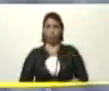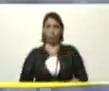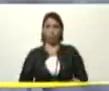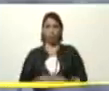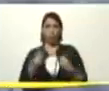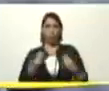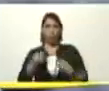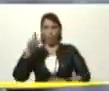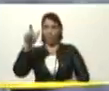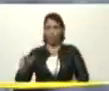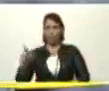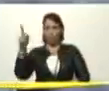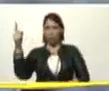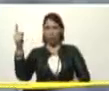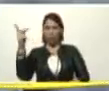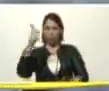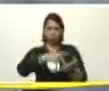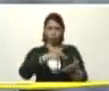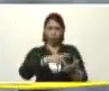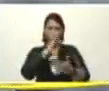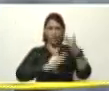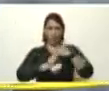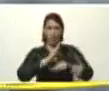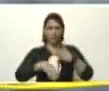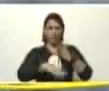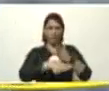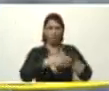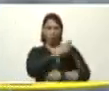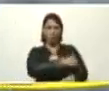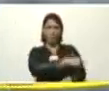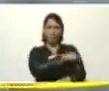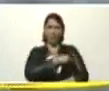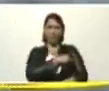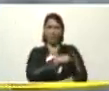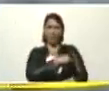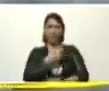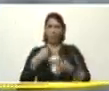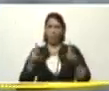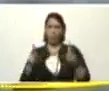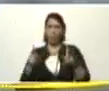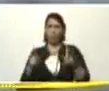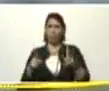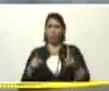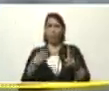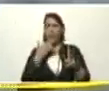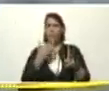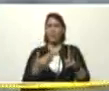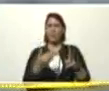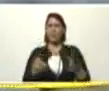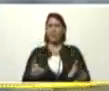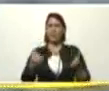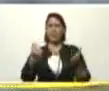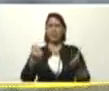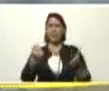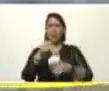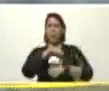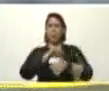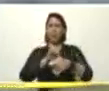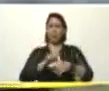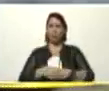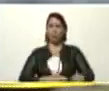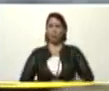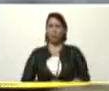persona humilde va a un hospital público y le piden un kit de operación, pero que es una grosería, presidente. Le piden